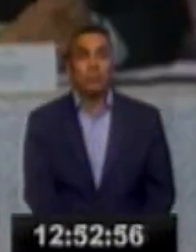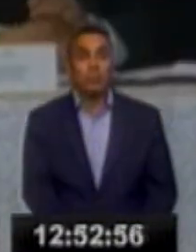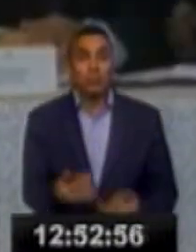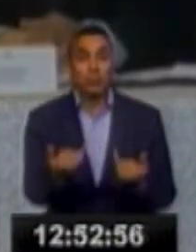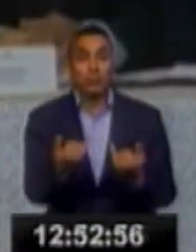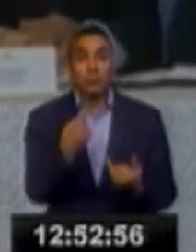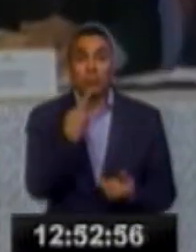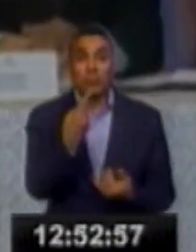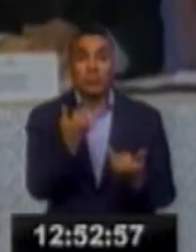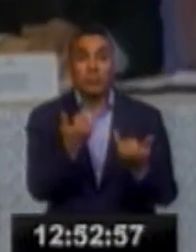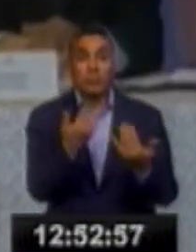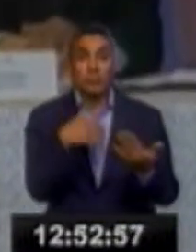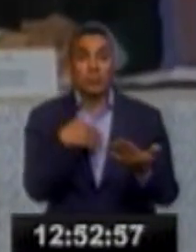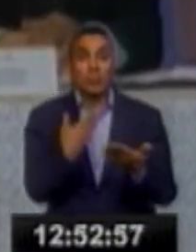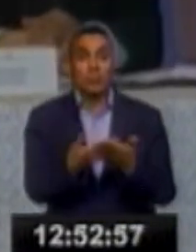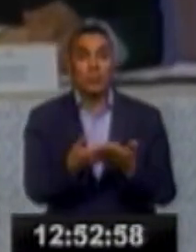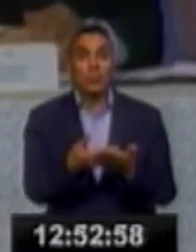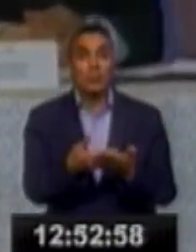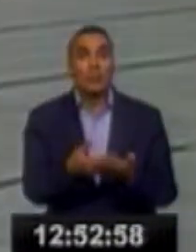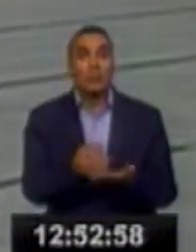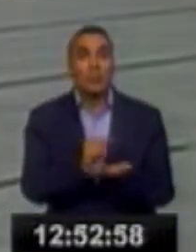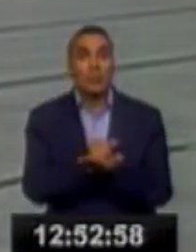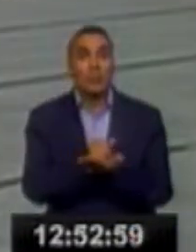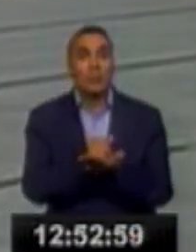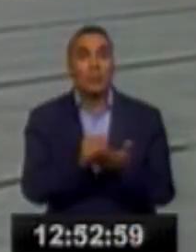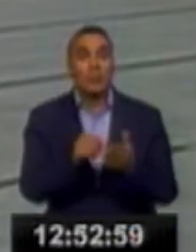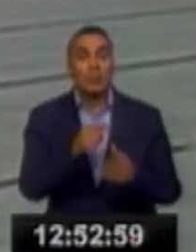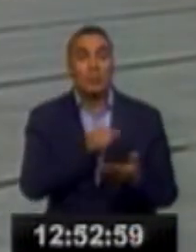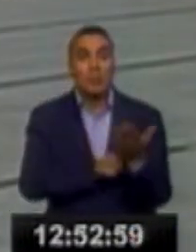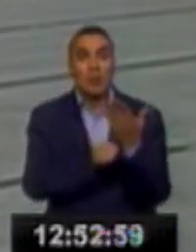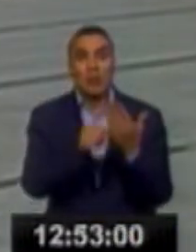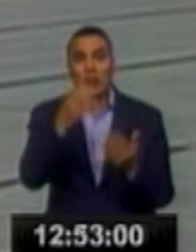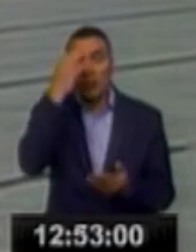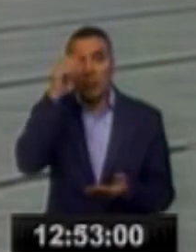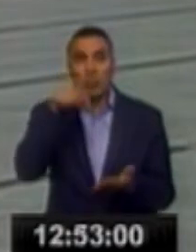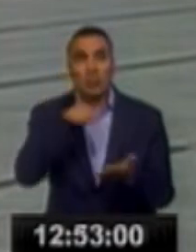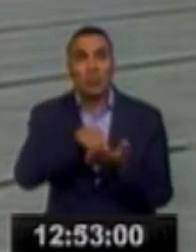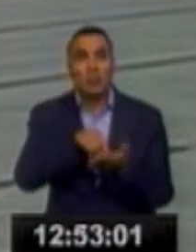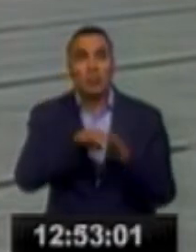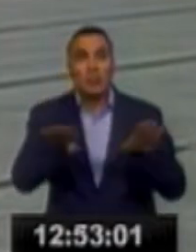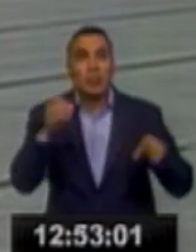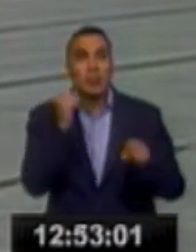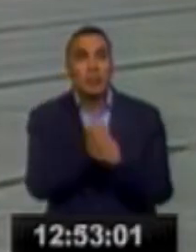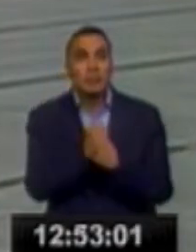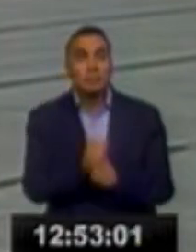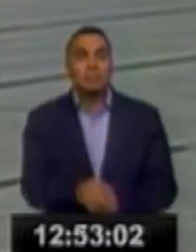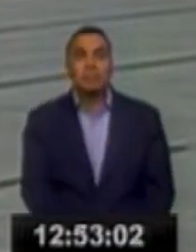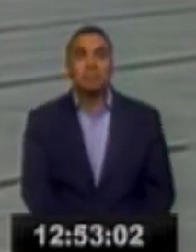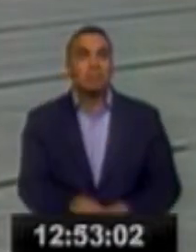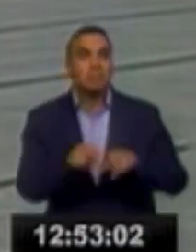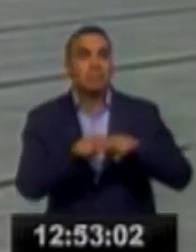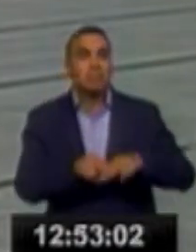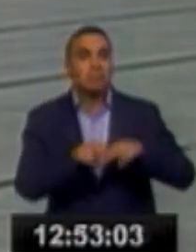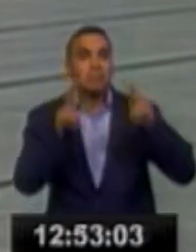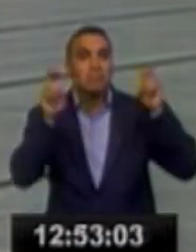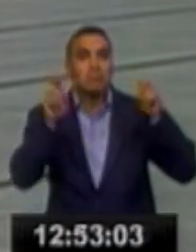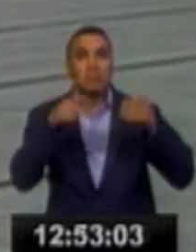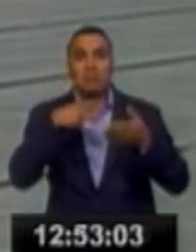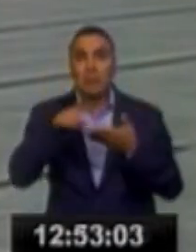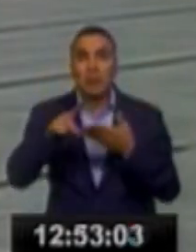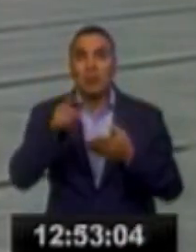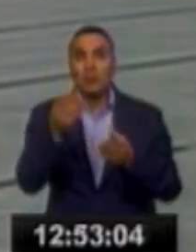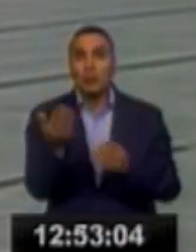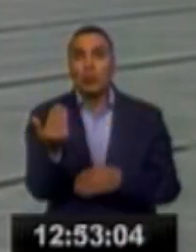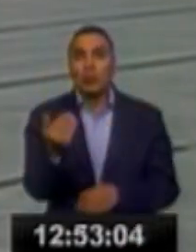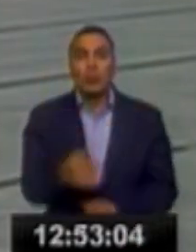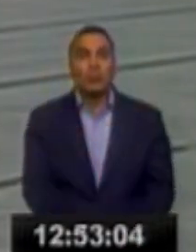esta hora está presente aquí en el Palacio Legislativo la ministra de Educación. En esta mesa legislativa se revisan los temas de pago a los